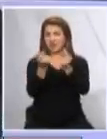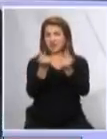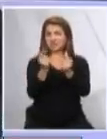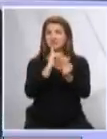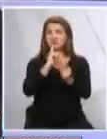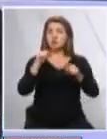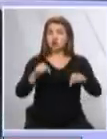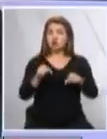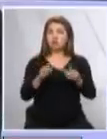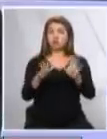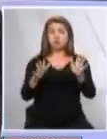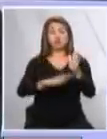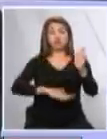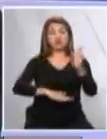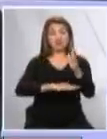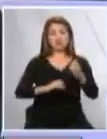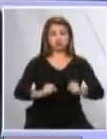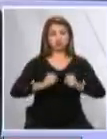hoy día tanto piso.